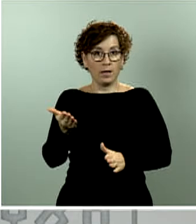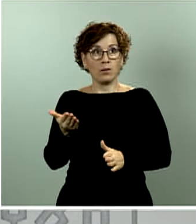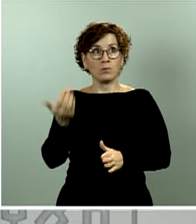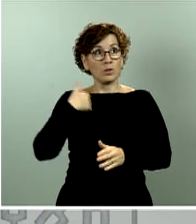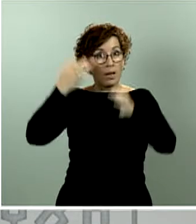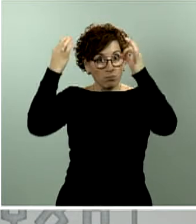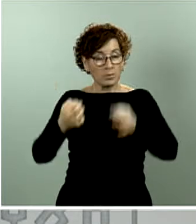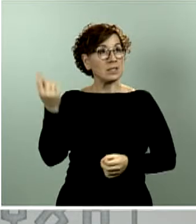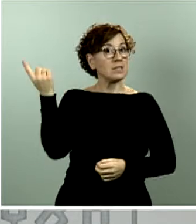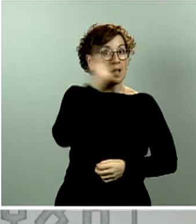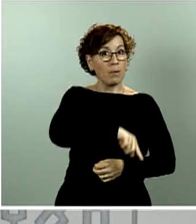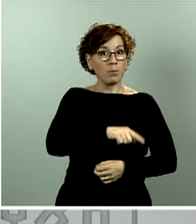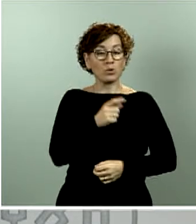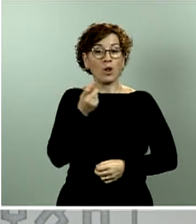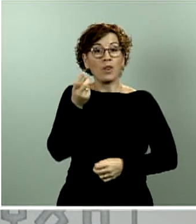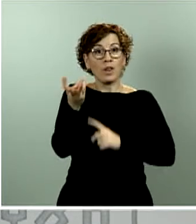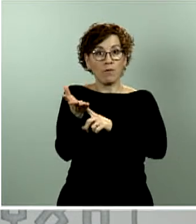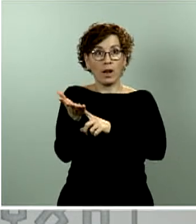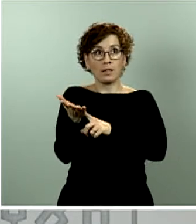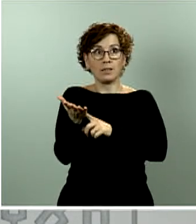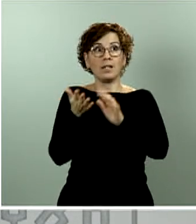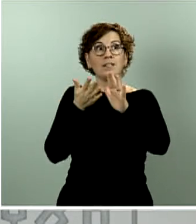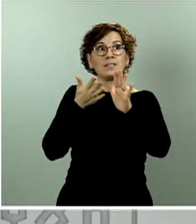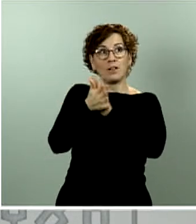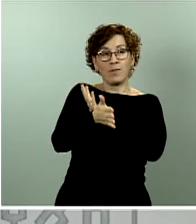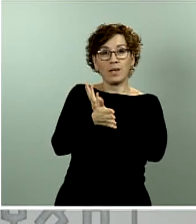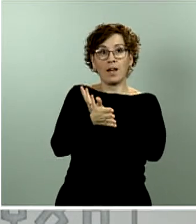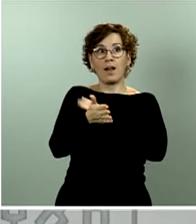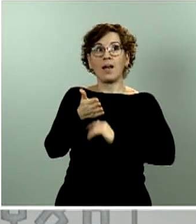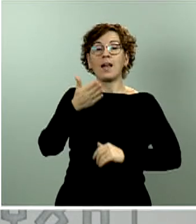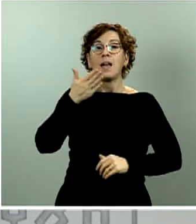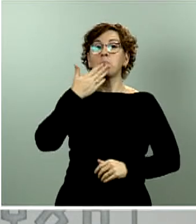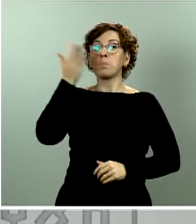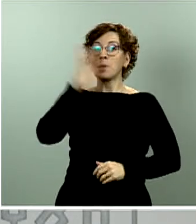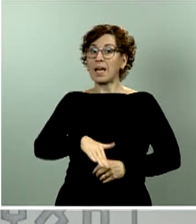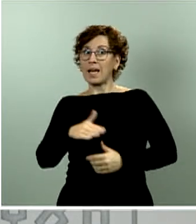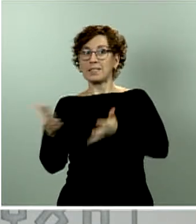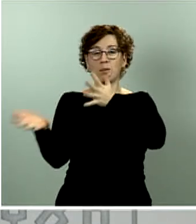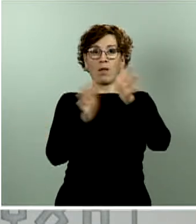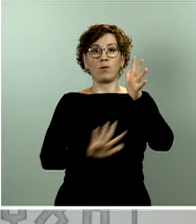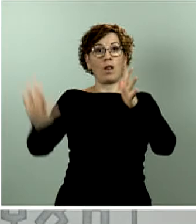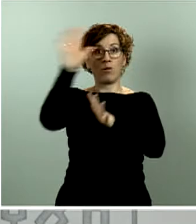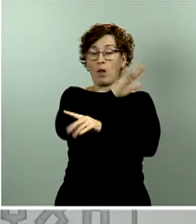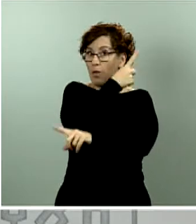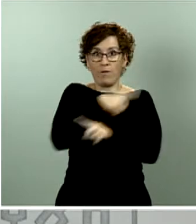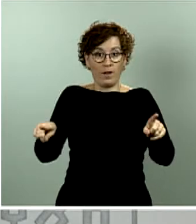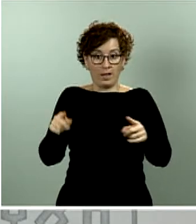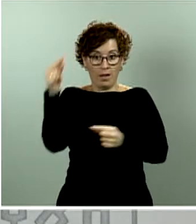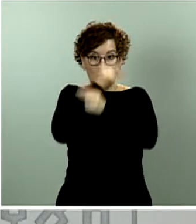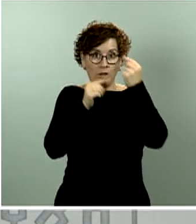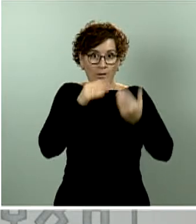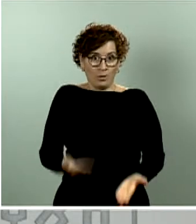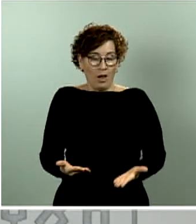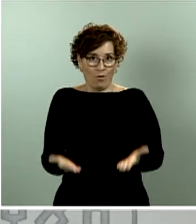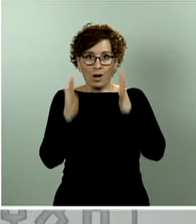las estimaciones a nivel nacional serán también muy diferentes a los datos que estamos teniendo ahora. Y voy a aprovechar esta